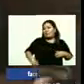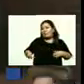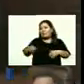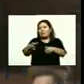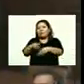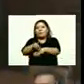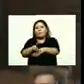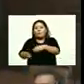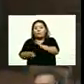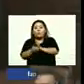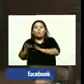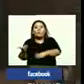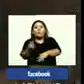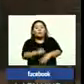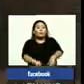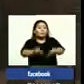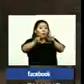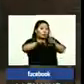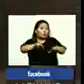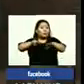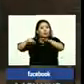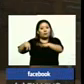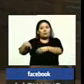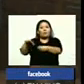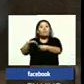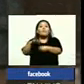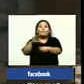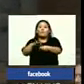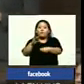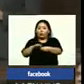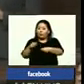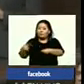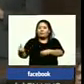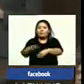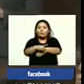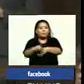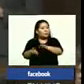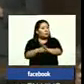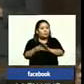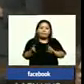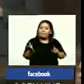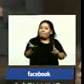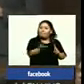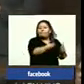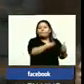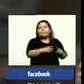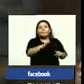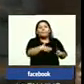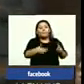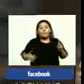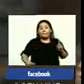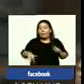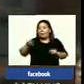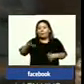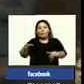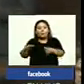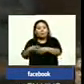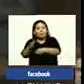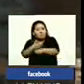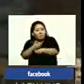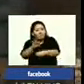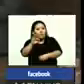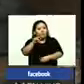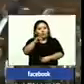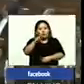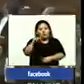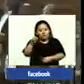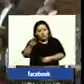decisión fue tomada con 87 votos de los legisladores presentes y en su mayoría del partido Fujimorista, Fuerza Popular, su